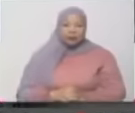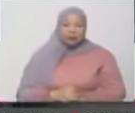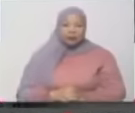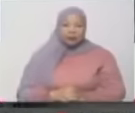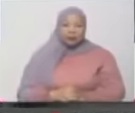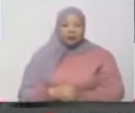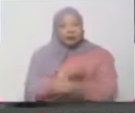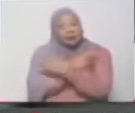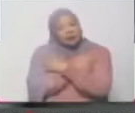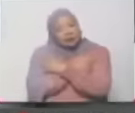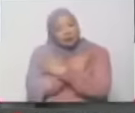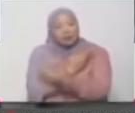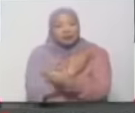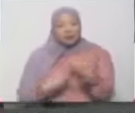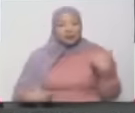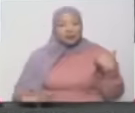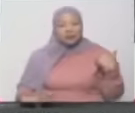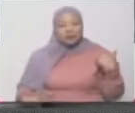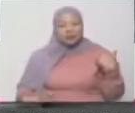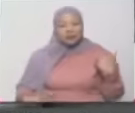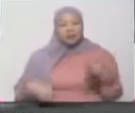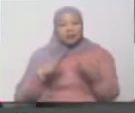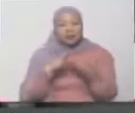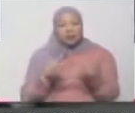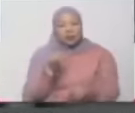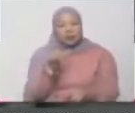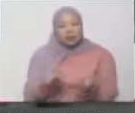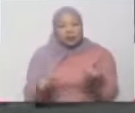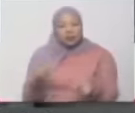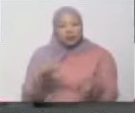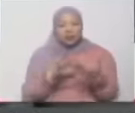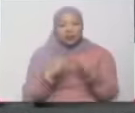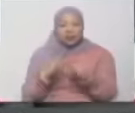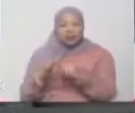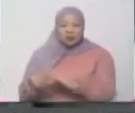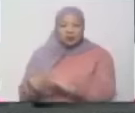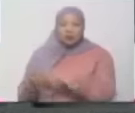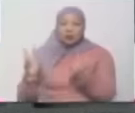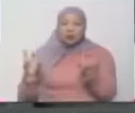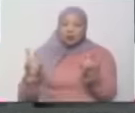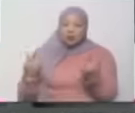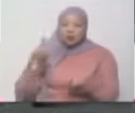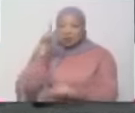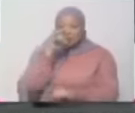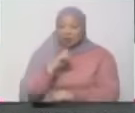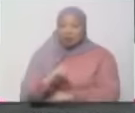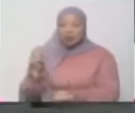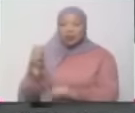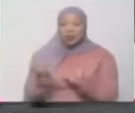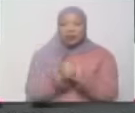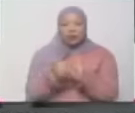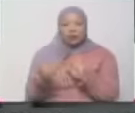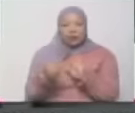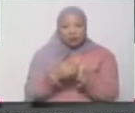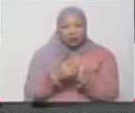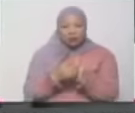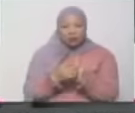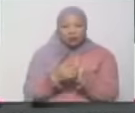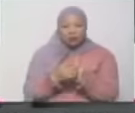un abrazo, presidente, a usted y a todos los comuneros del país. Felicitaciones por este nuevo aniversario del golpe de timón.